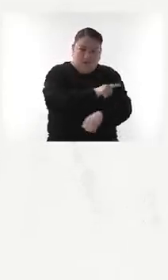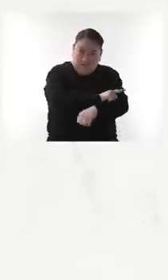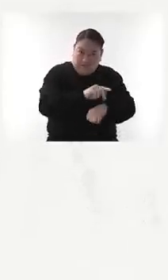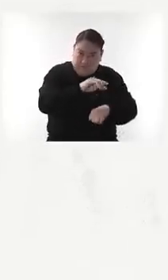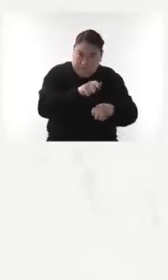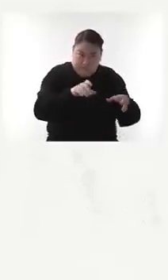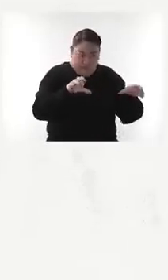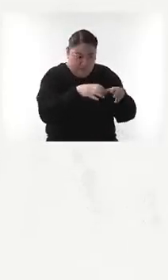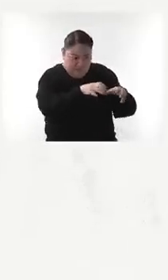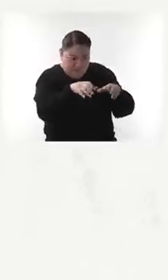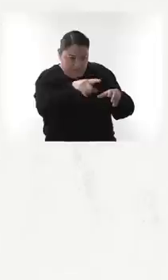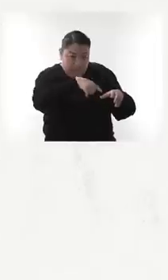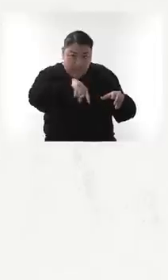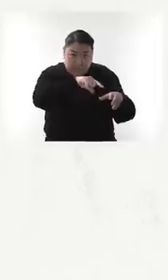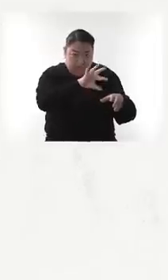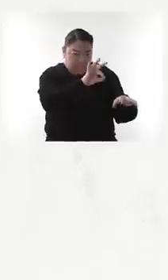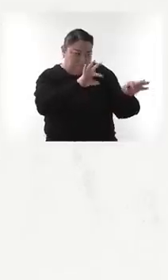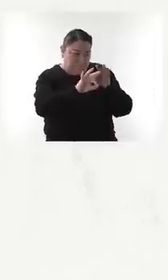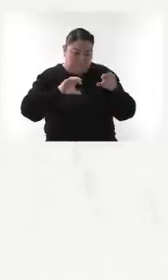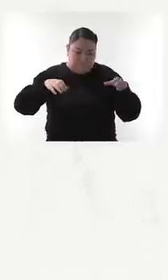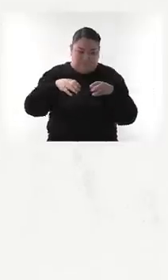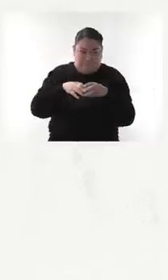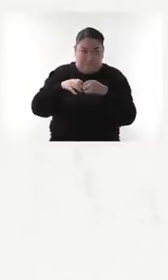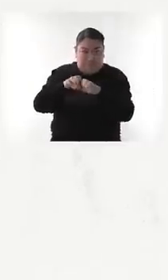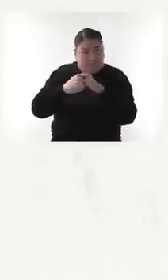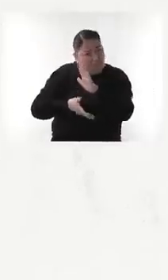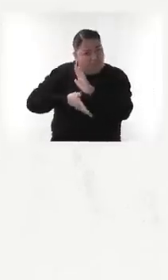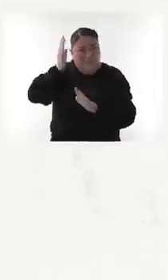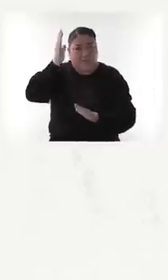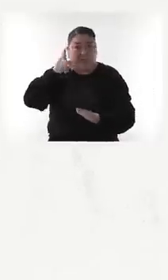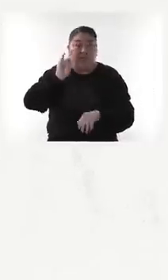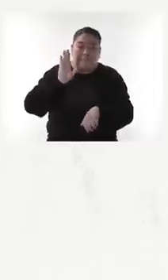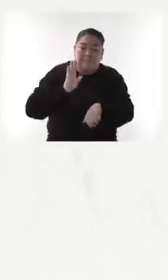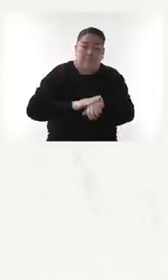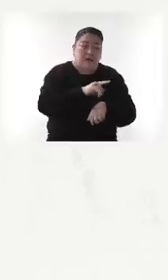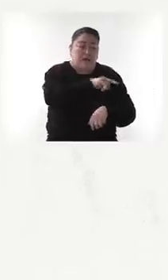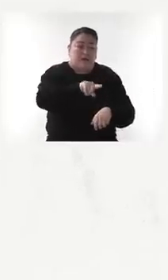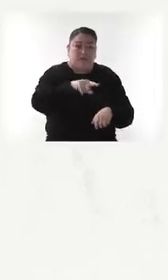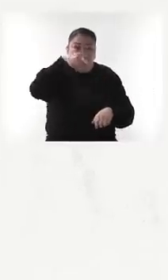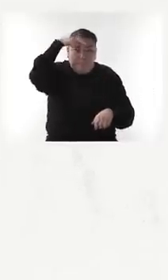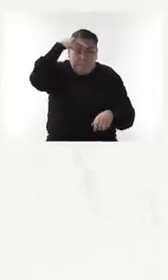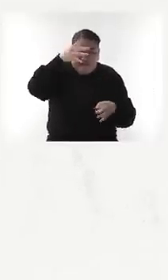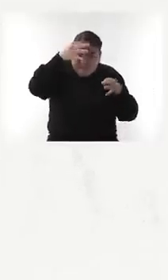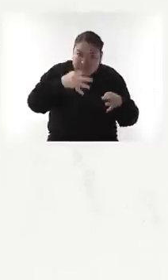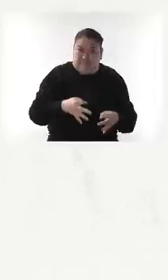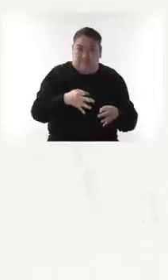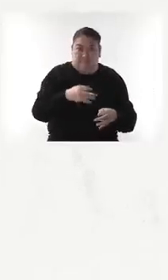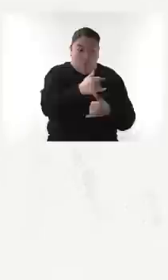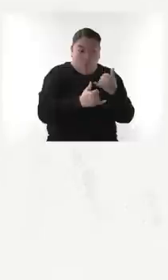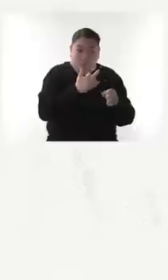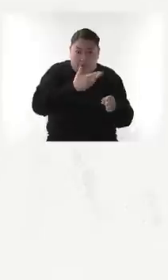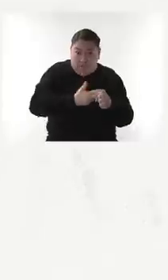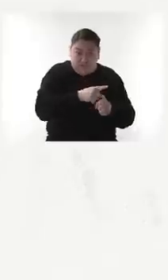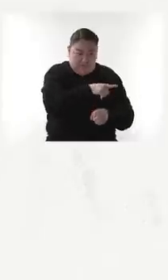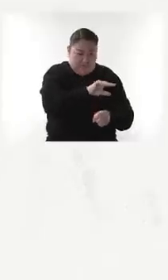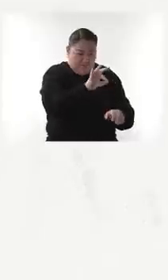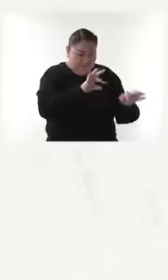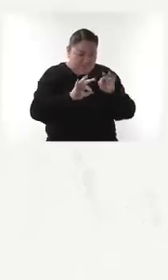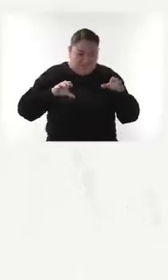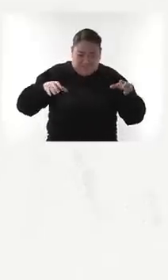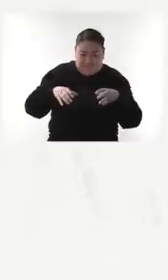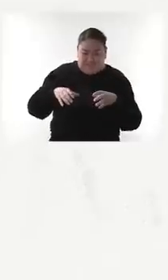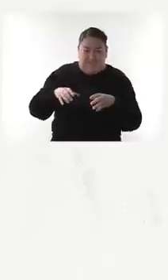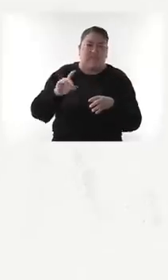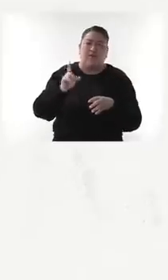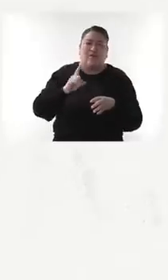a los top 5, pero que lo hagamos con más jugadores mexicanos, no de las selecciones donde